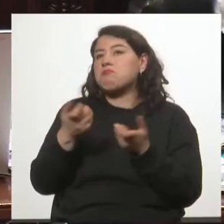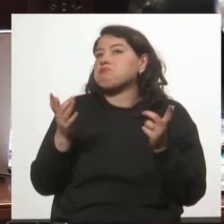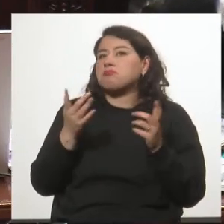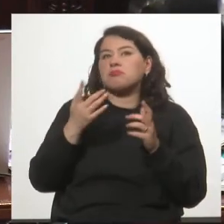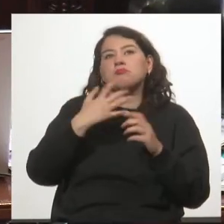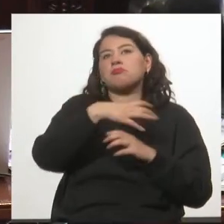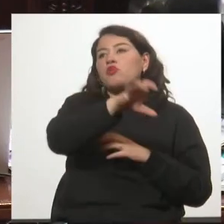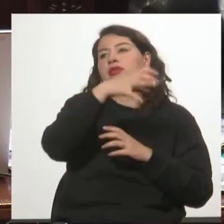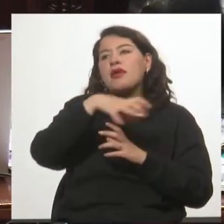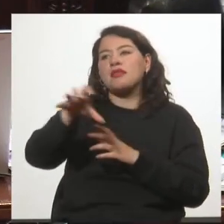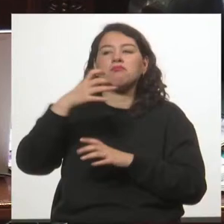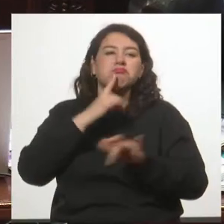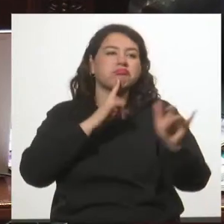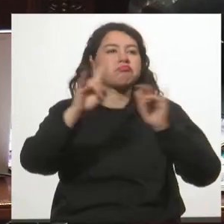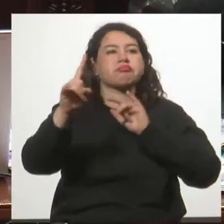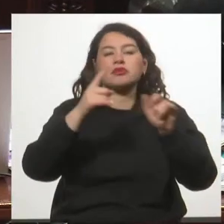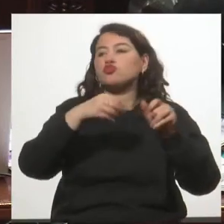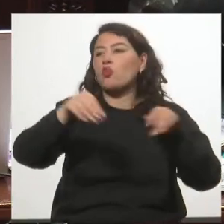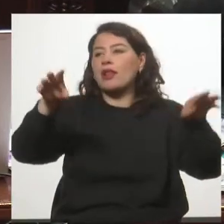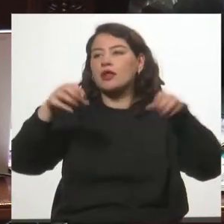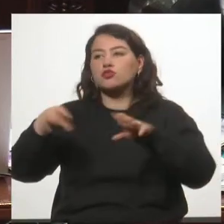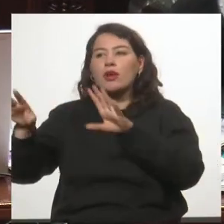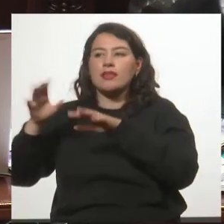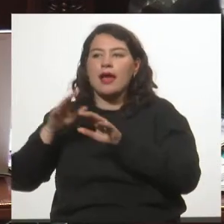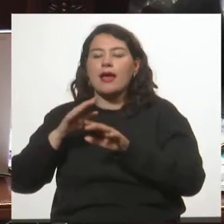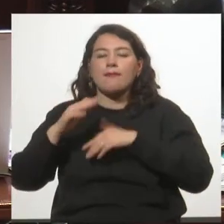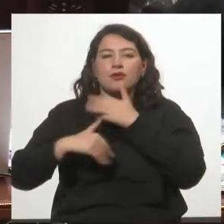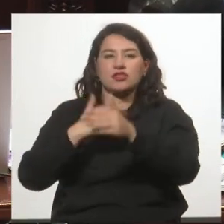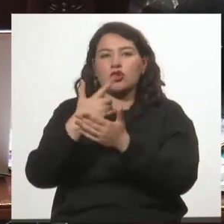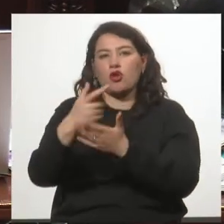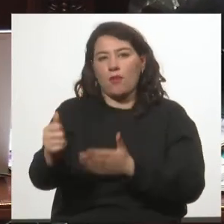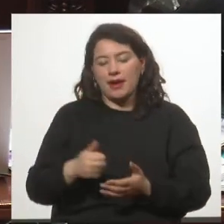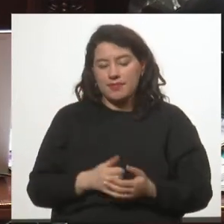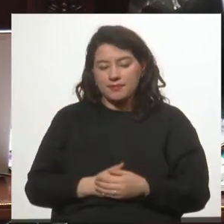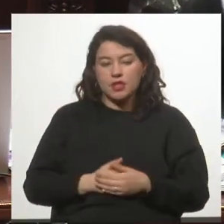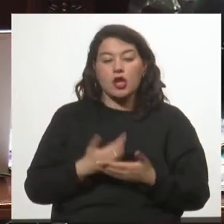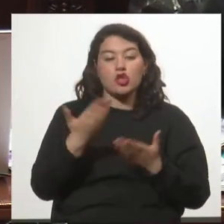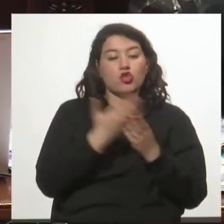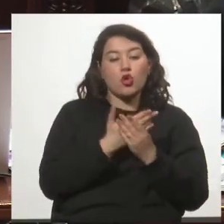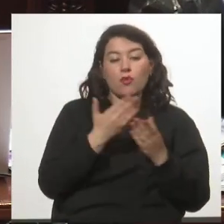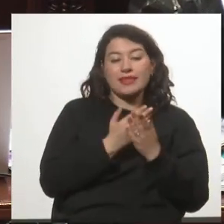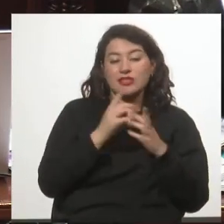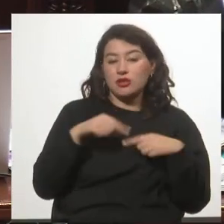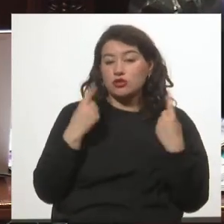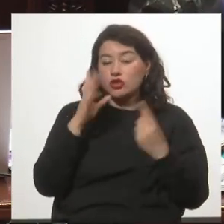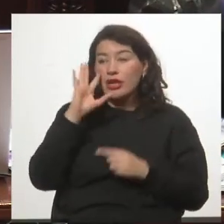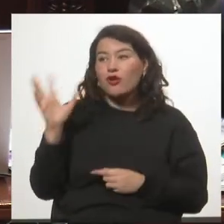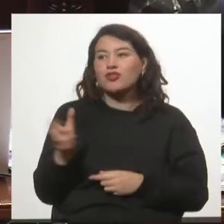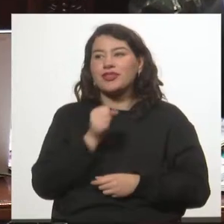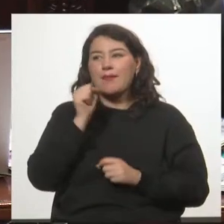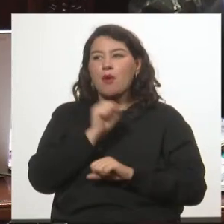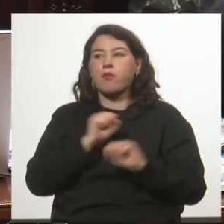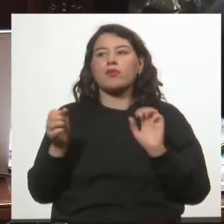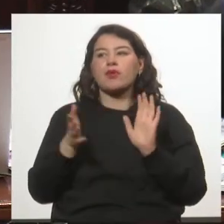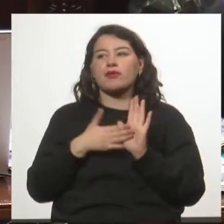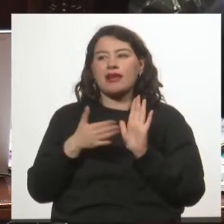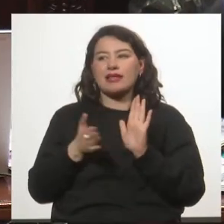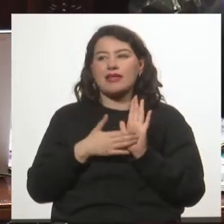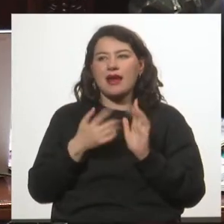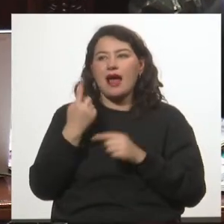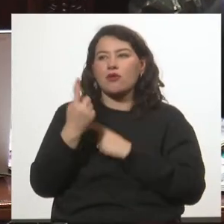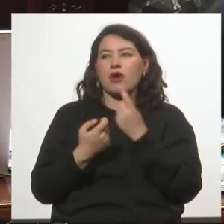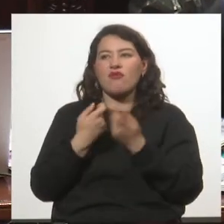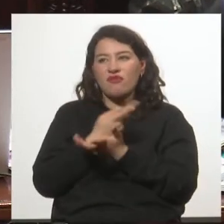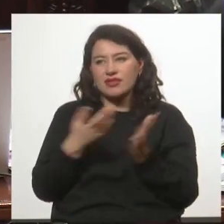distintas unidades encargadas del proceso de compra de la documentación que obtuvimos pudimos validar la restricción de las ofertas